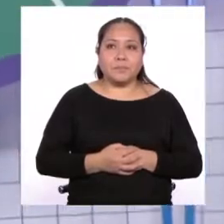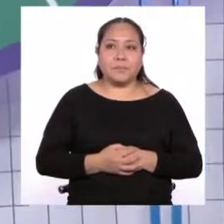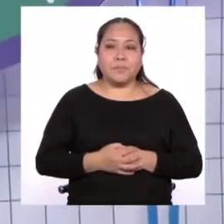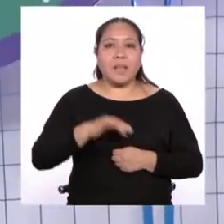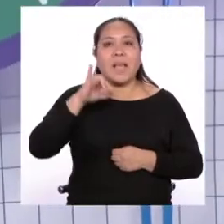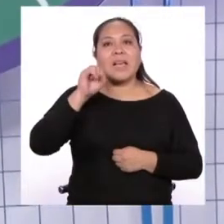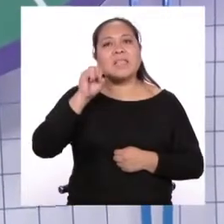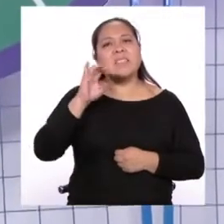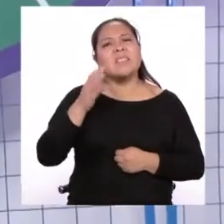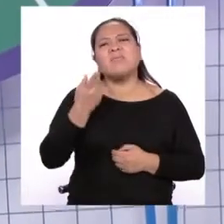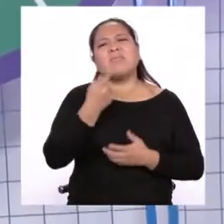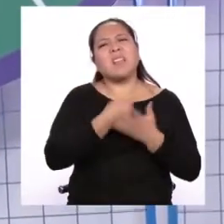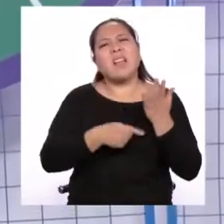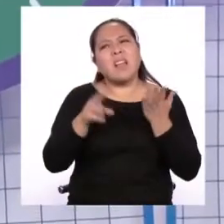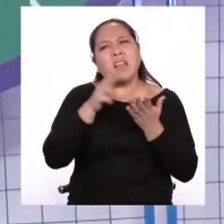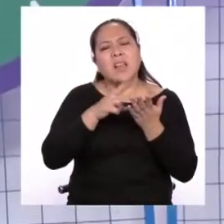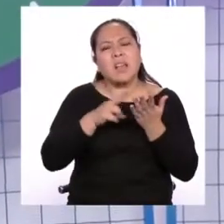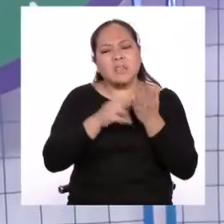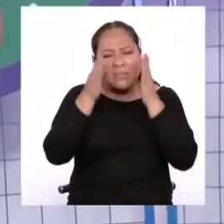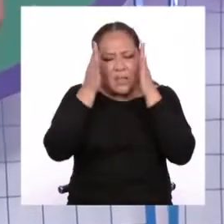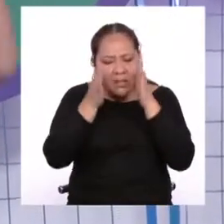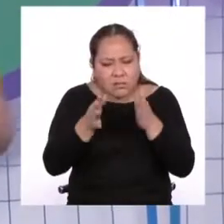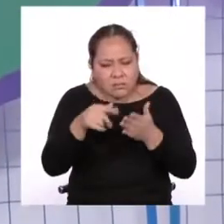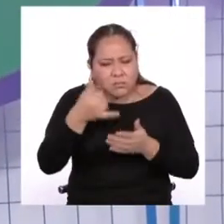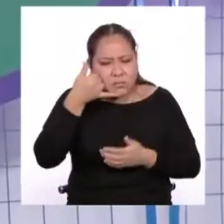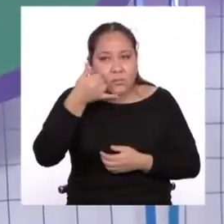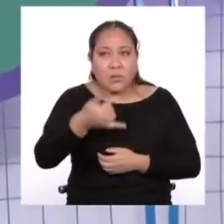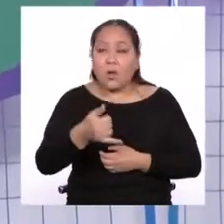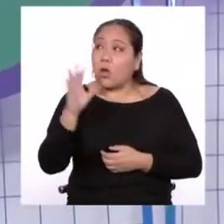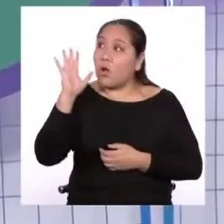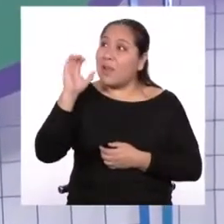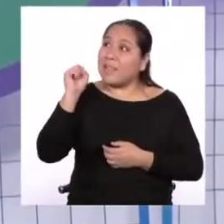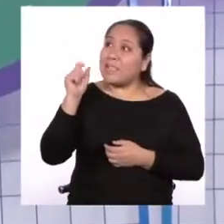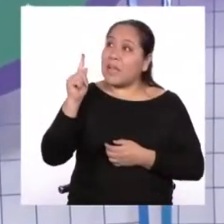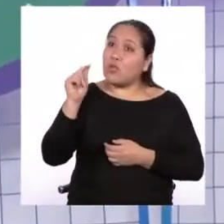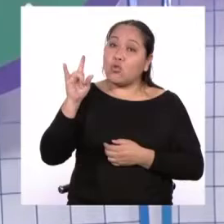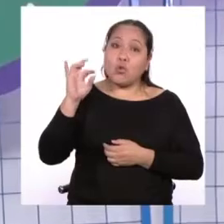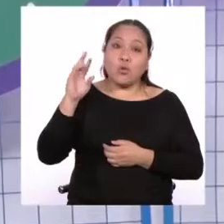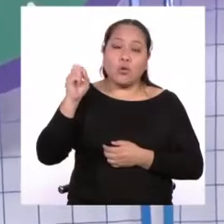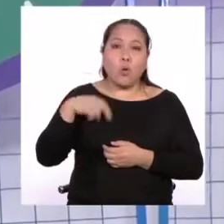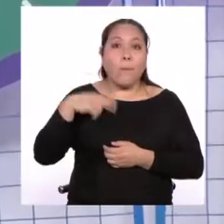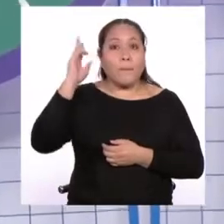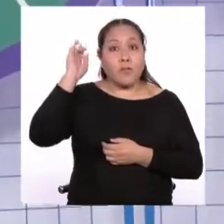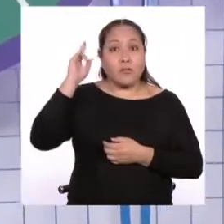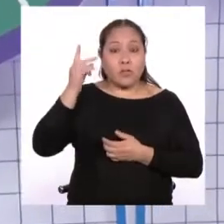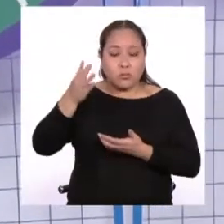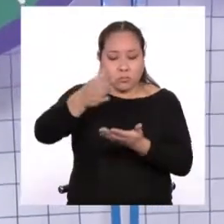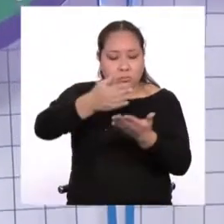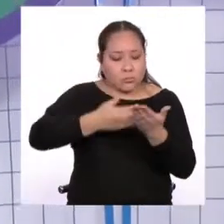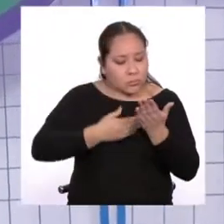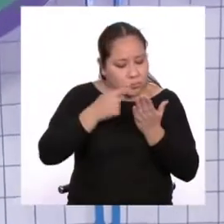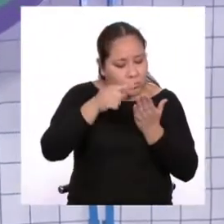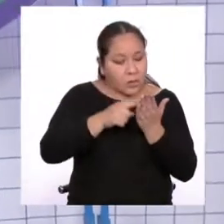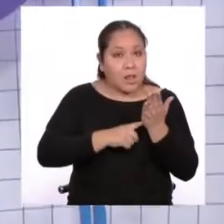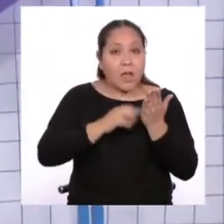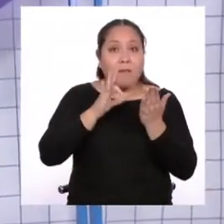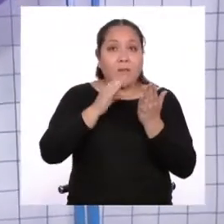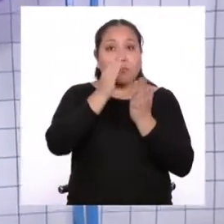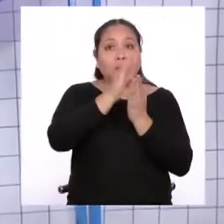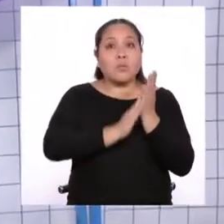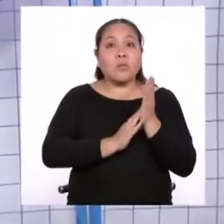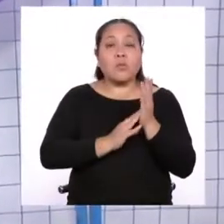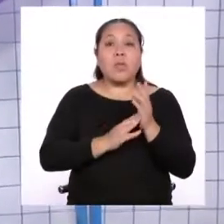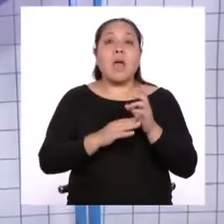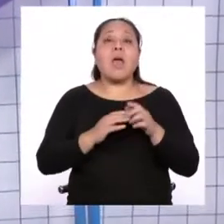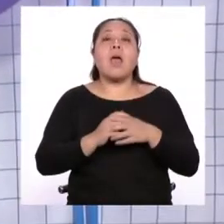Isaac, ¿qué es lo que lees con tanta atención en tu celular? Hola Saturno, lo que pasa es que un profesor nos ha compartido un afiche virtual sobre una campaña de